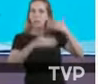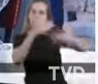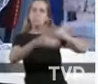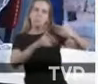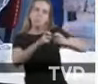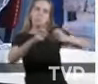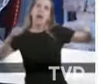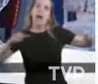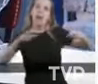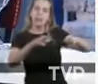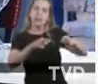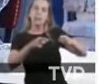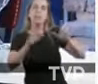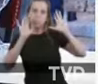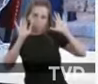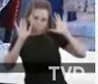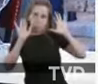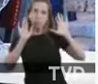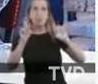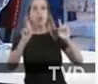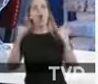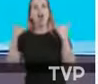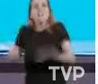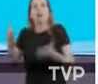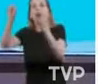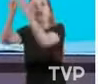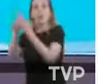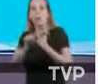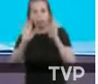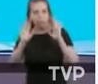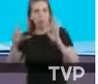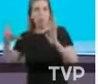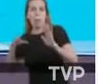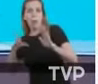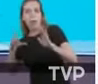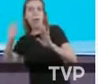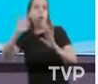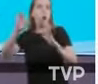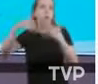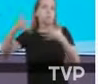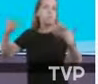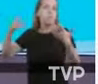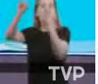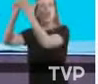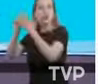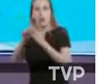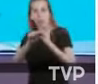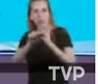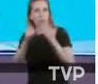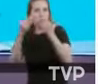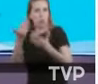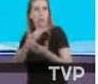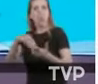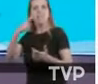crecimiento por favorecer a acreedores externos, sean privados o sean organismos internacionales, como es el caso